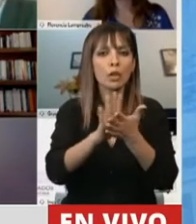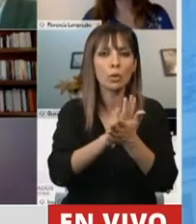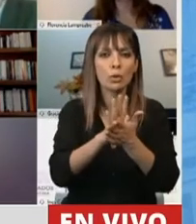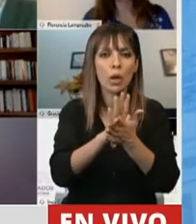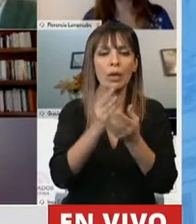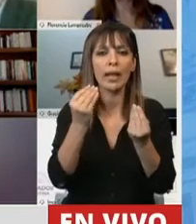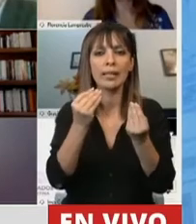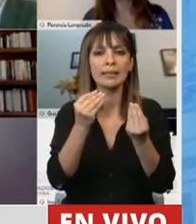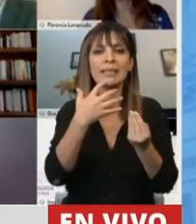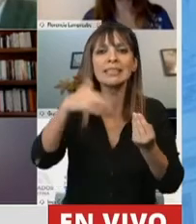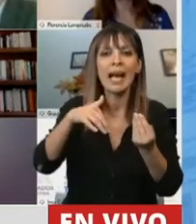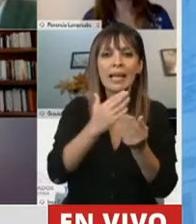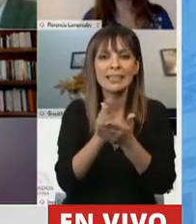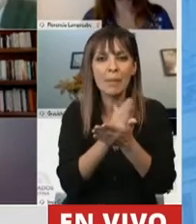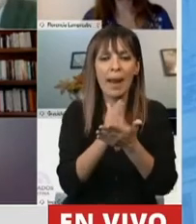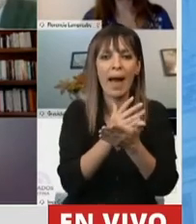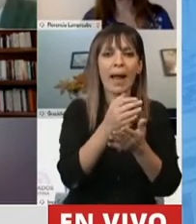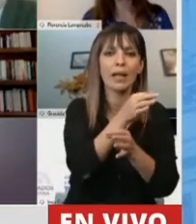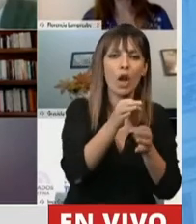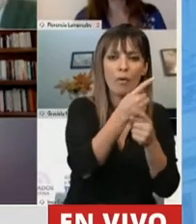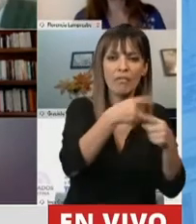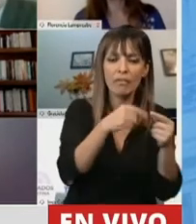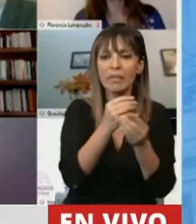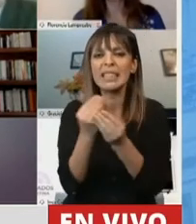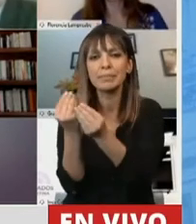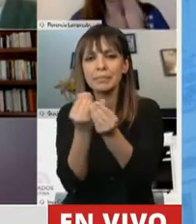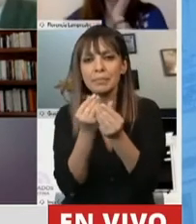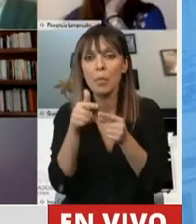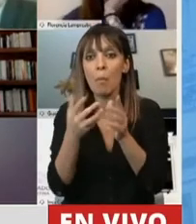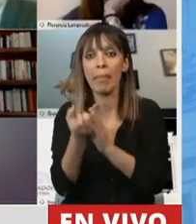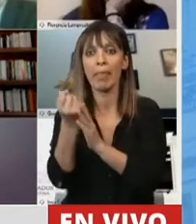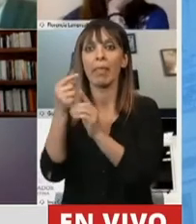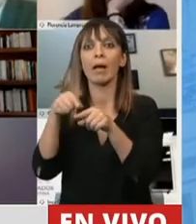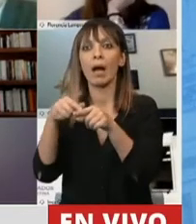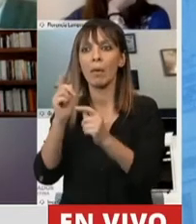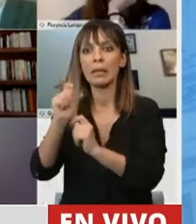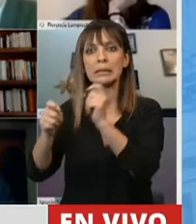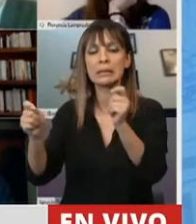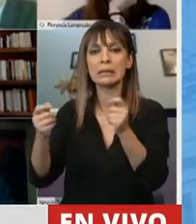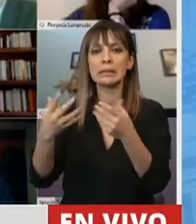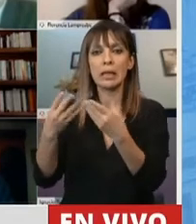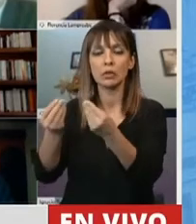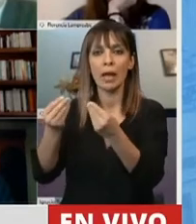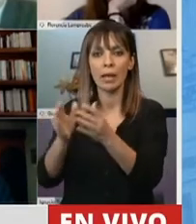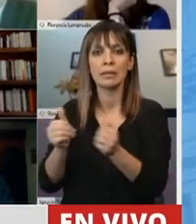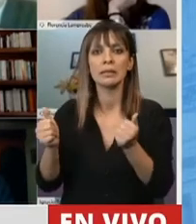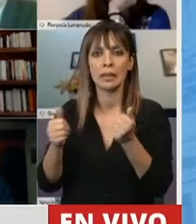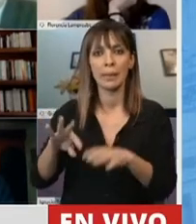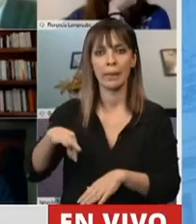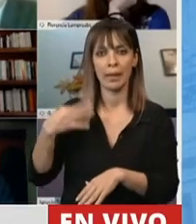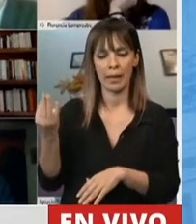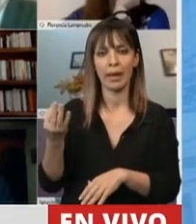nos va a permitir tener una herramienta para salvar muchas vidas. Por supuesto, la comunidad científica ha